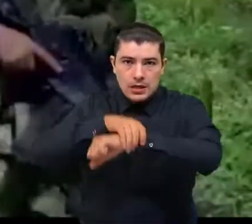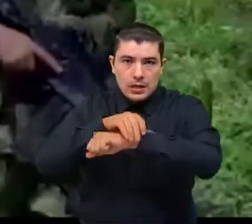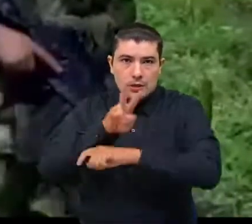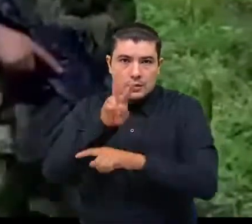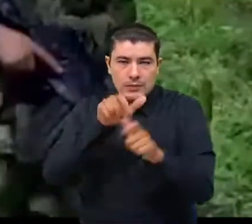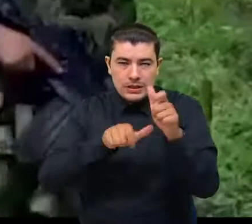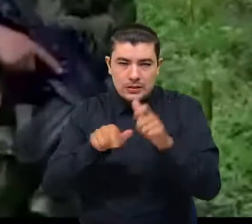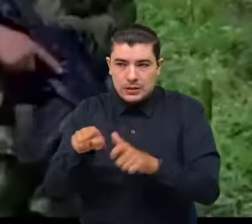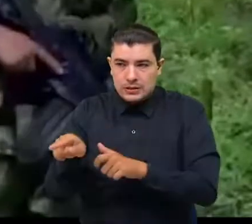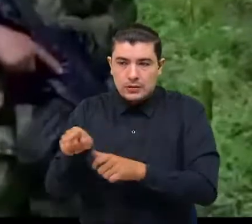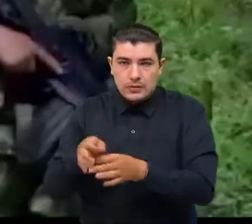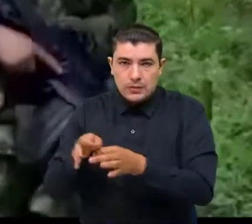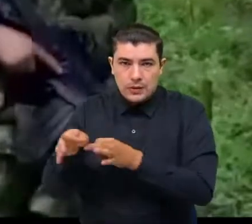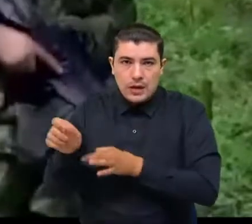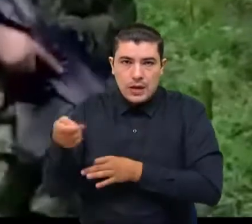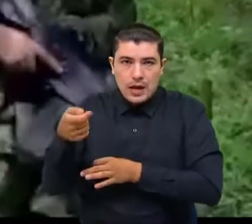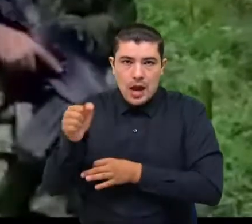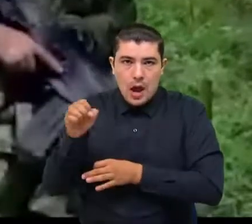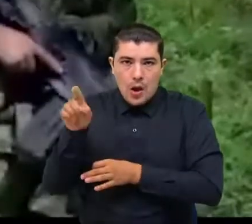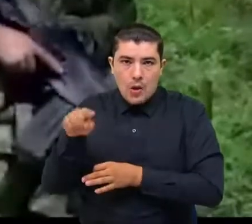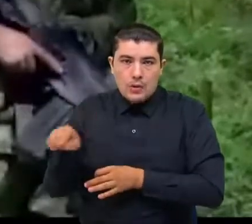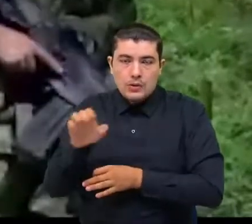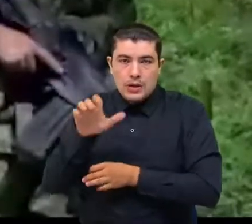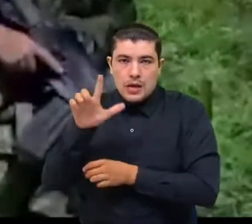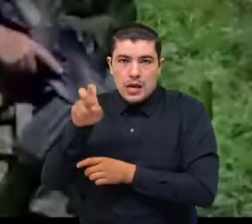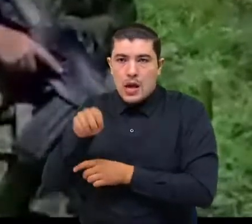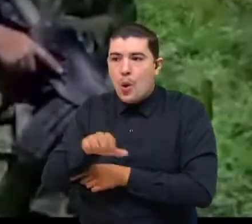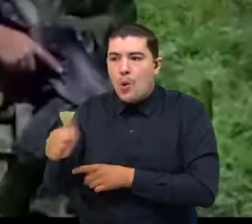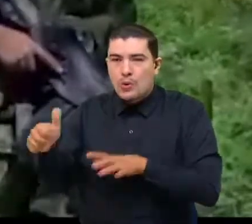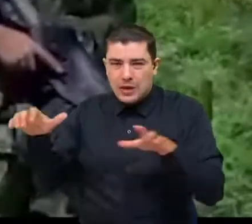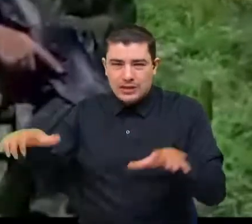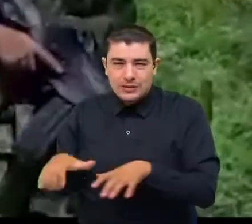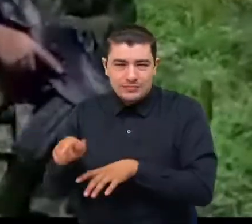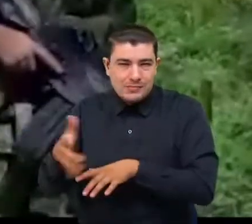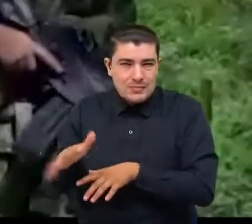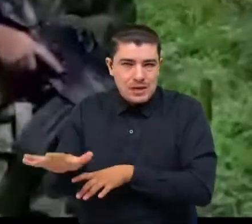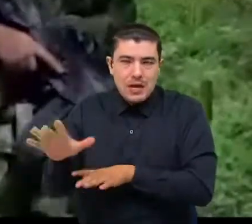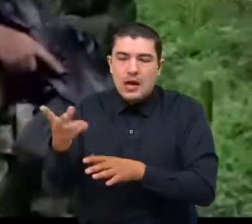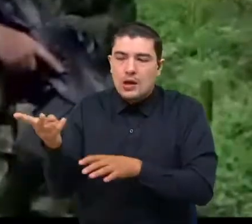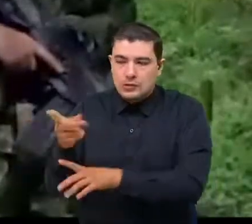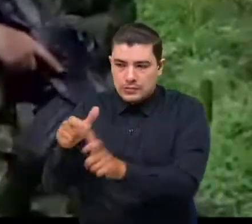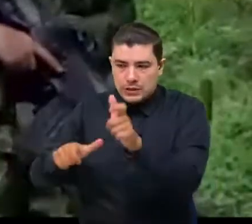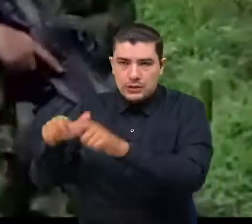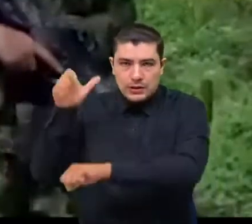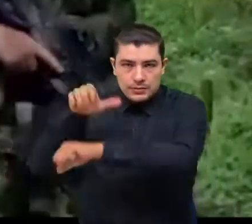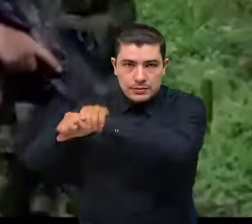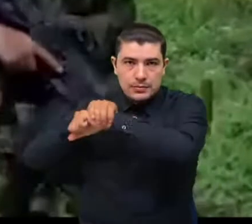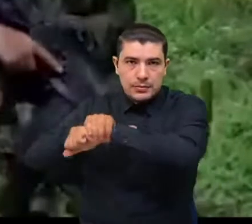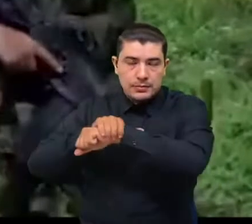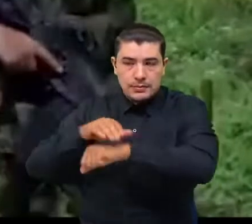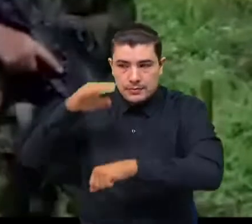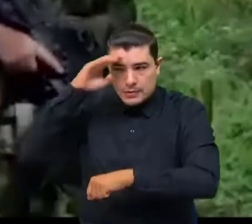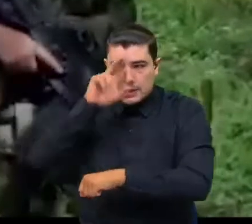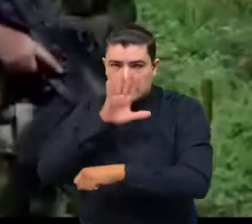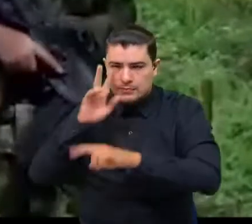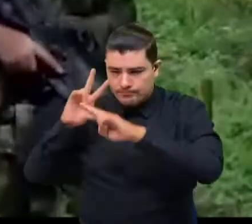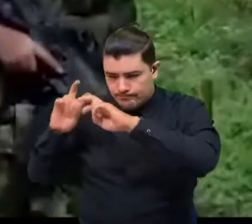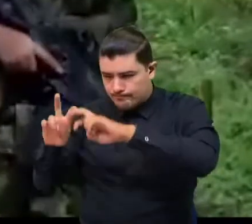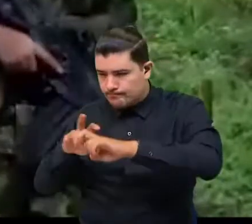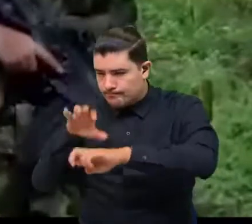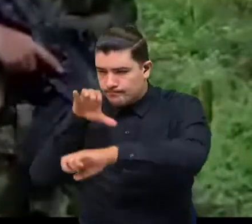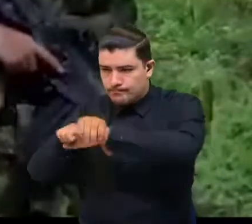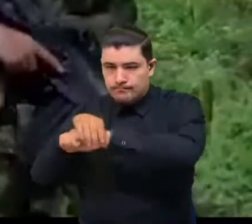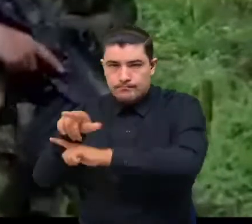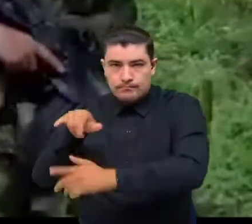armado organizado gavel n y el otro delincuencia común gracias a las labores de inteligencia se logra la aprehensión de estos sujetos mediante orden de allanamiento